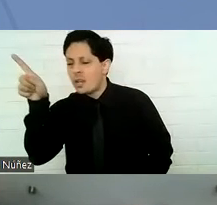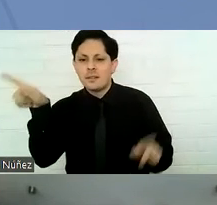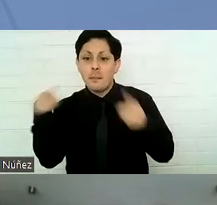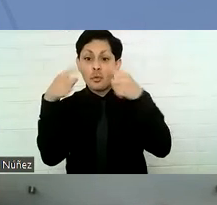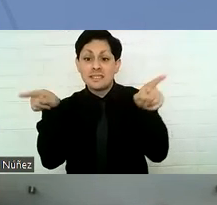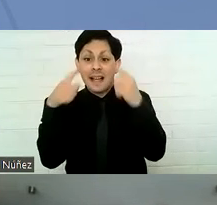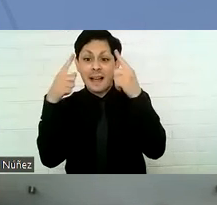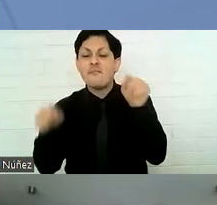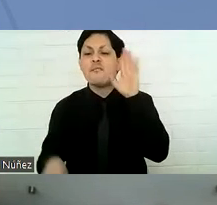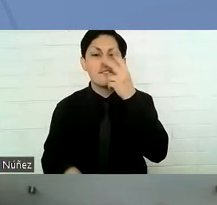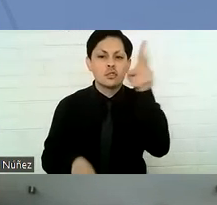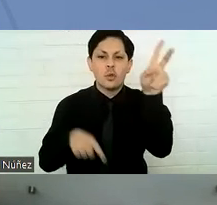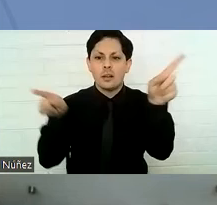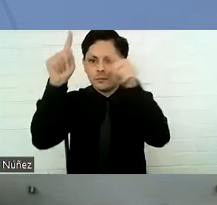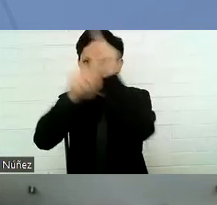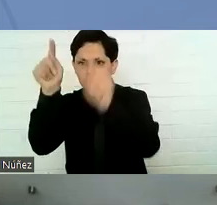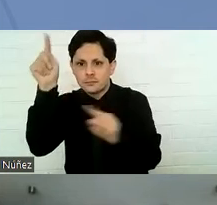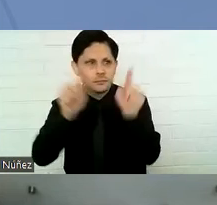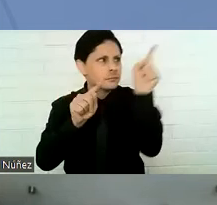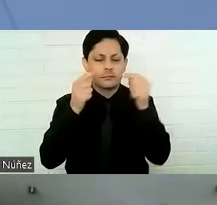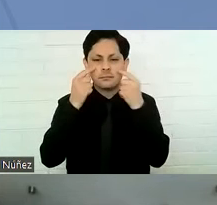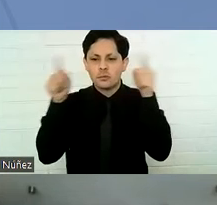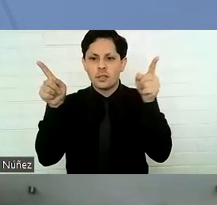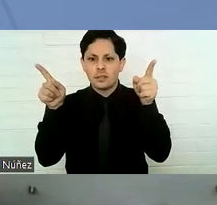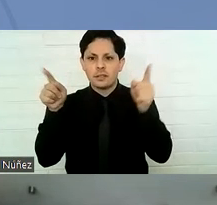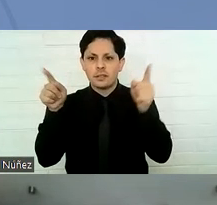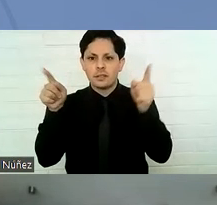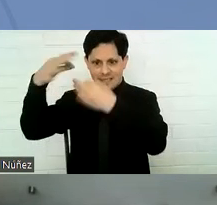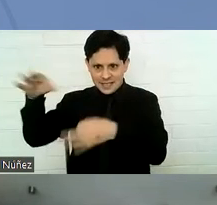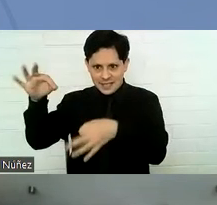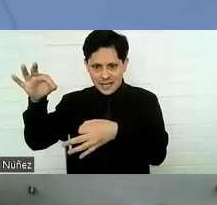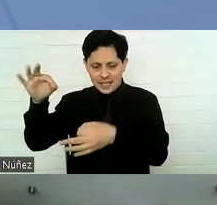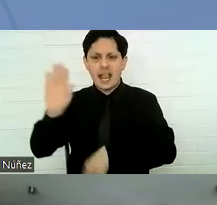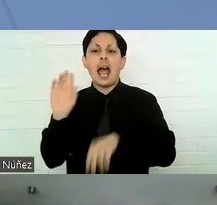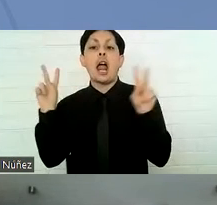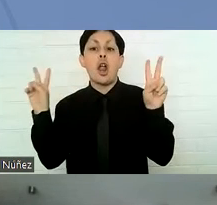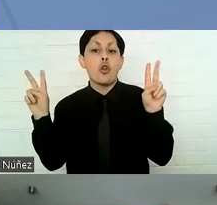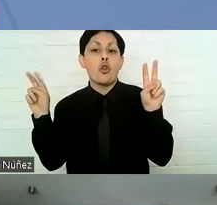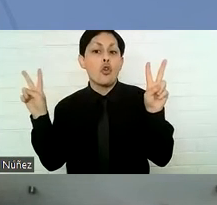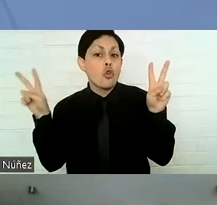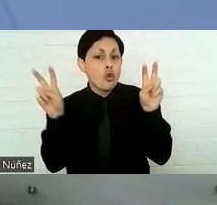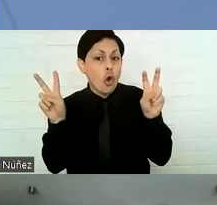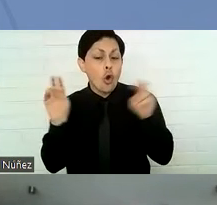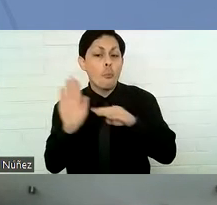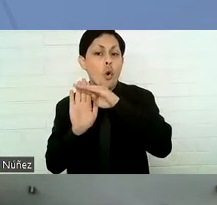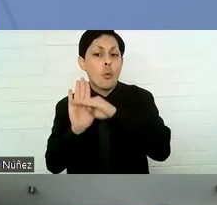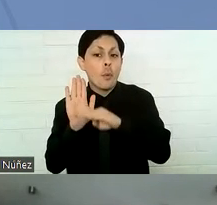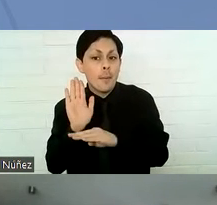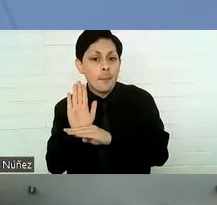categoría de diagnóstico, de normalidad, porque la